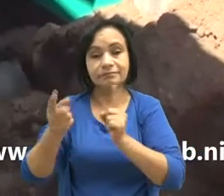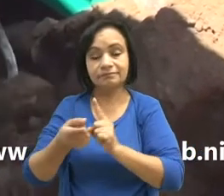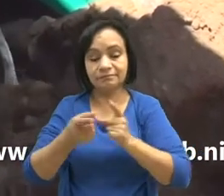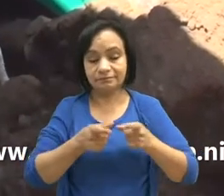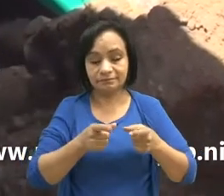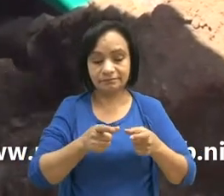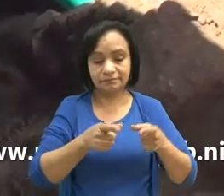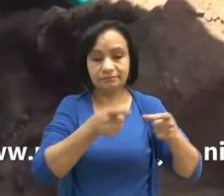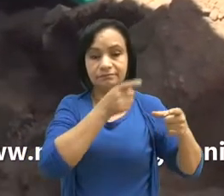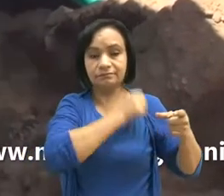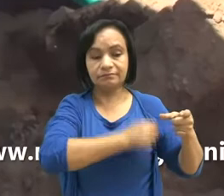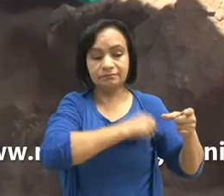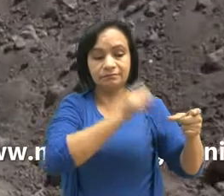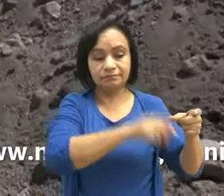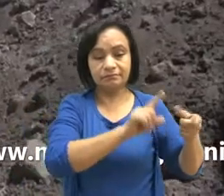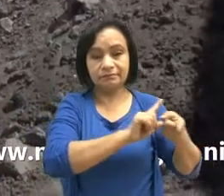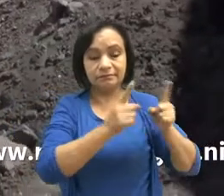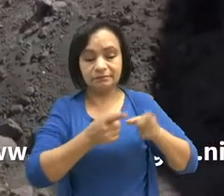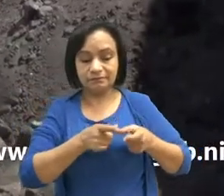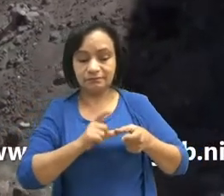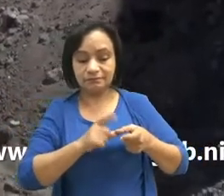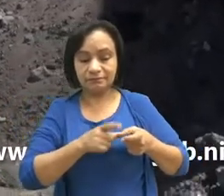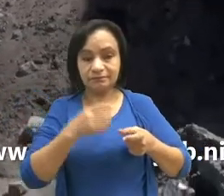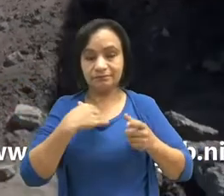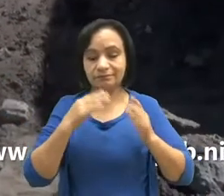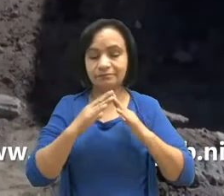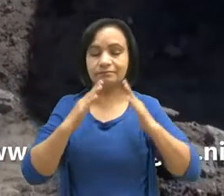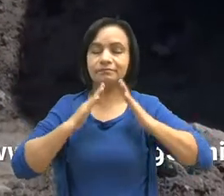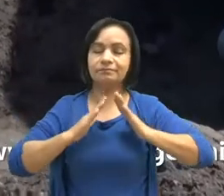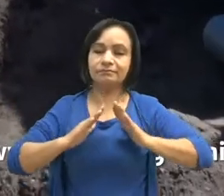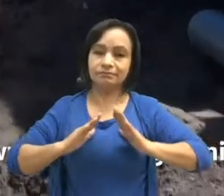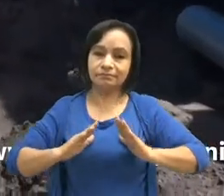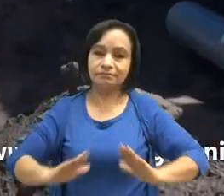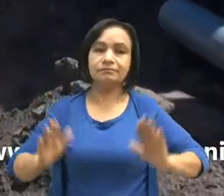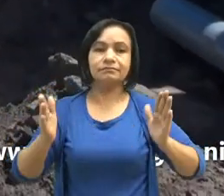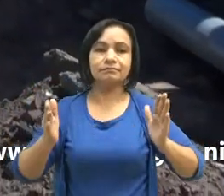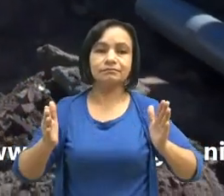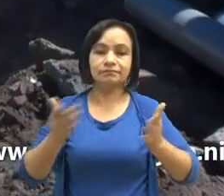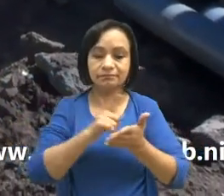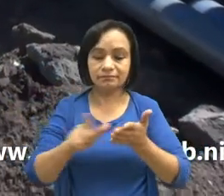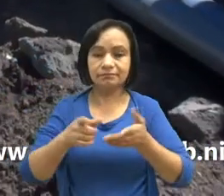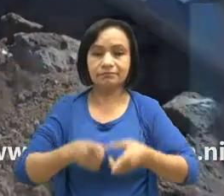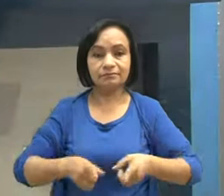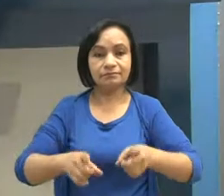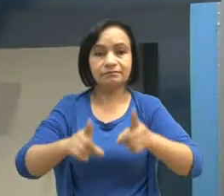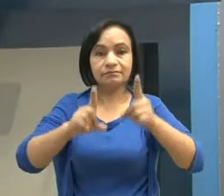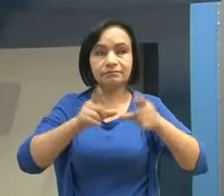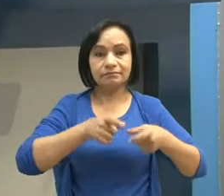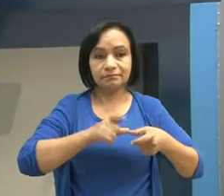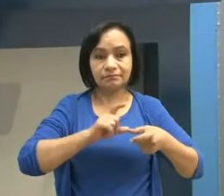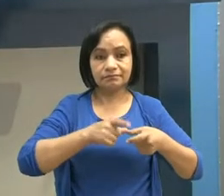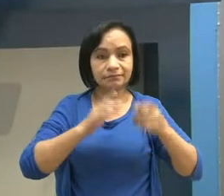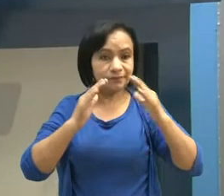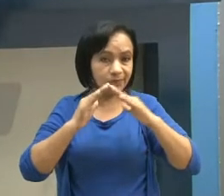letrina a olvidarse de la letrina y ya tener un inodoro y tener realmente ya lo que decimos nosotros ya un saneamiento más digno, ¿no?, en la